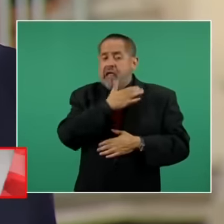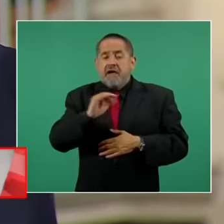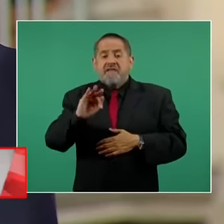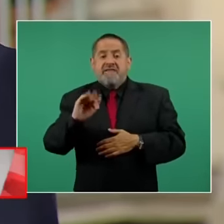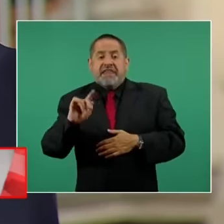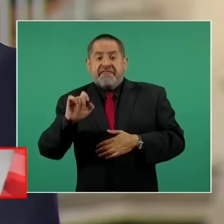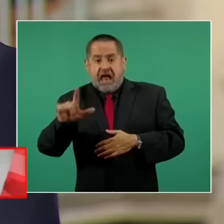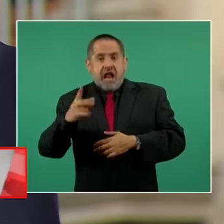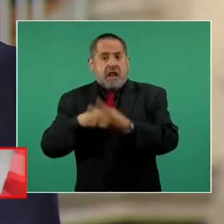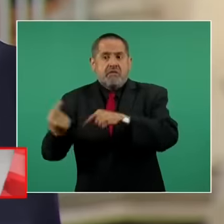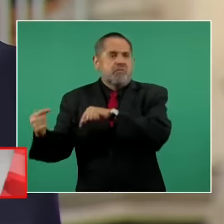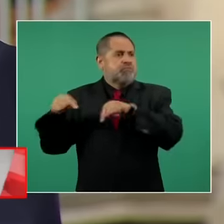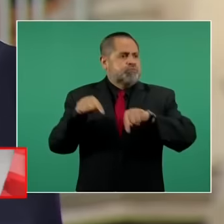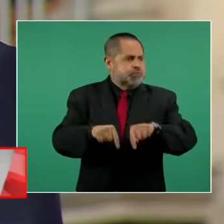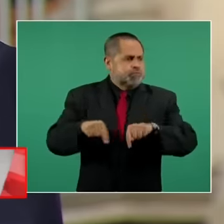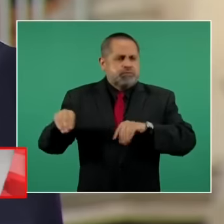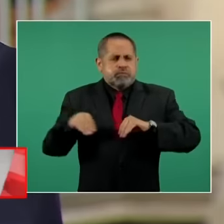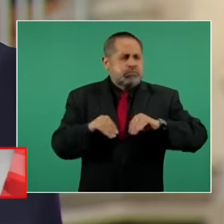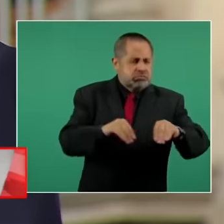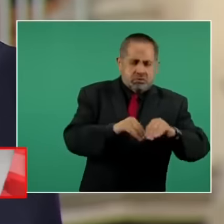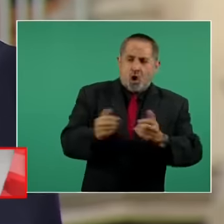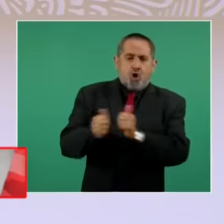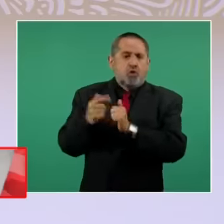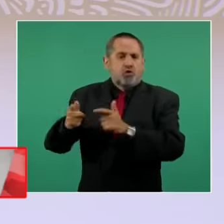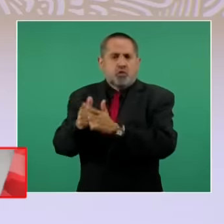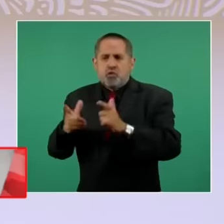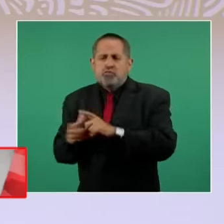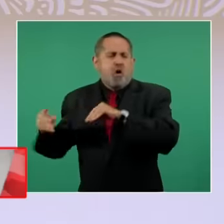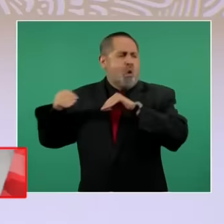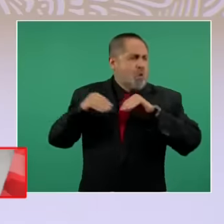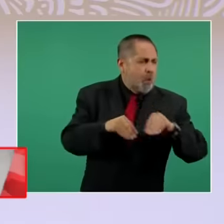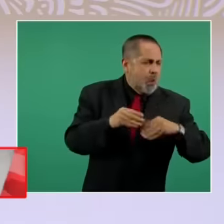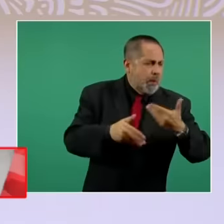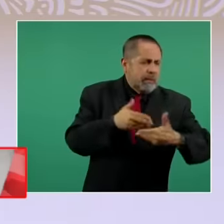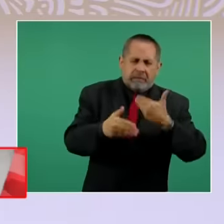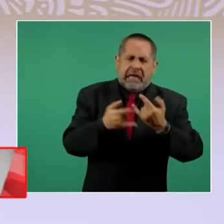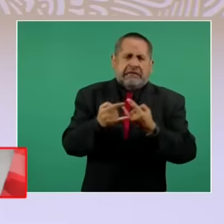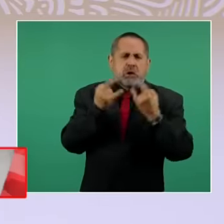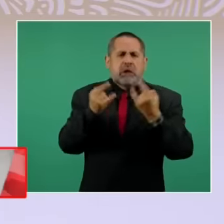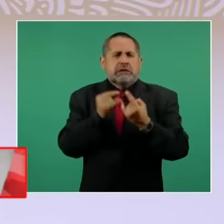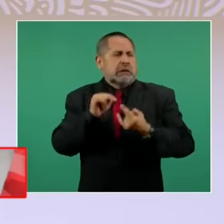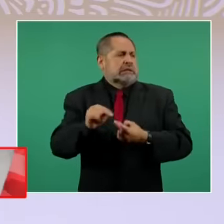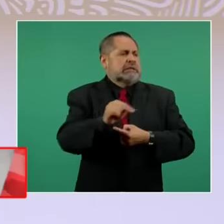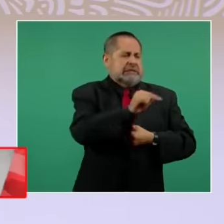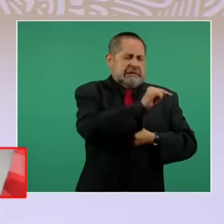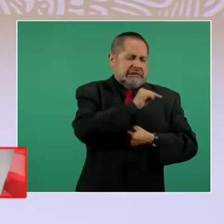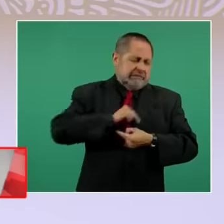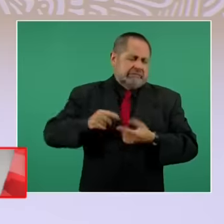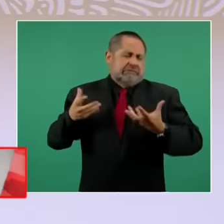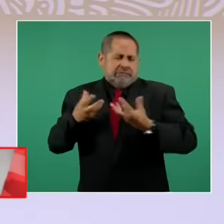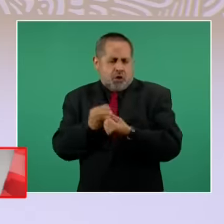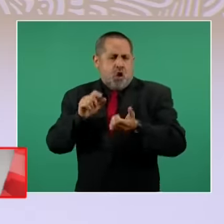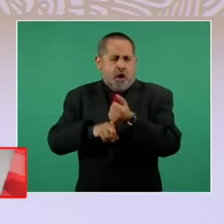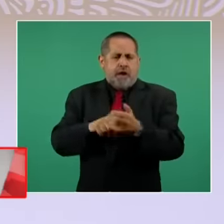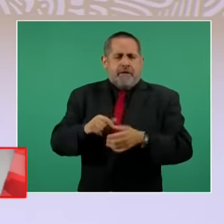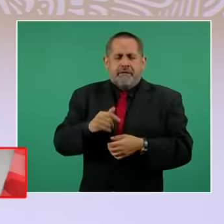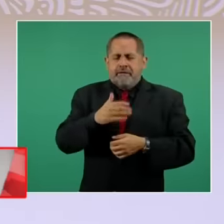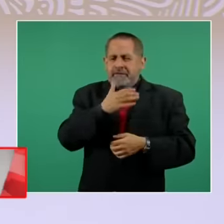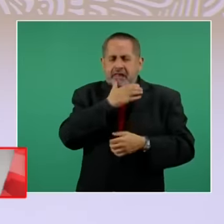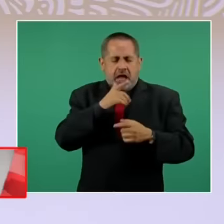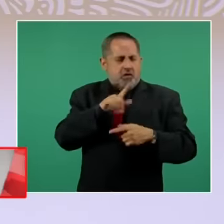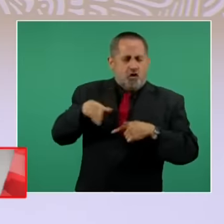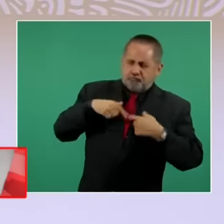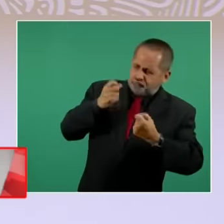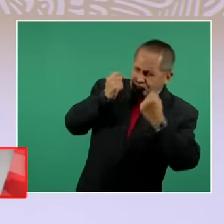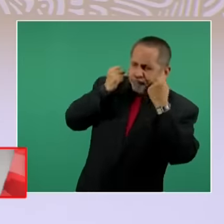profunda impresión en los futuros expedicionarios del Granma y un cúmulo de leyendas por todas partes de las que todavía se habla con